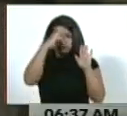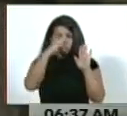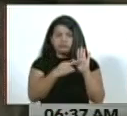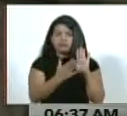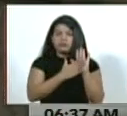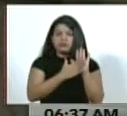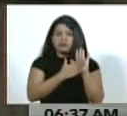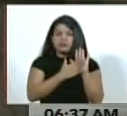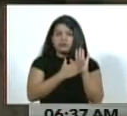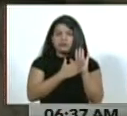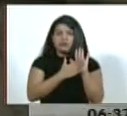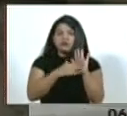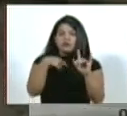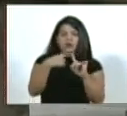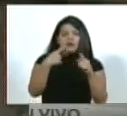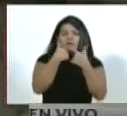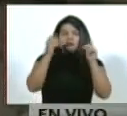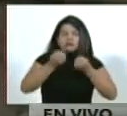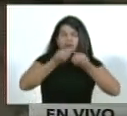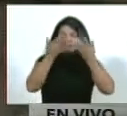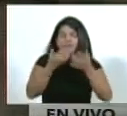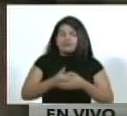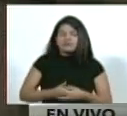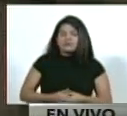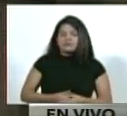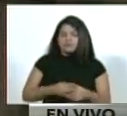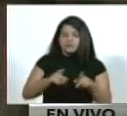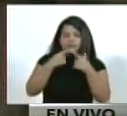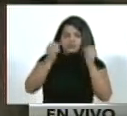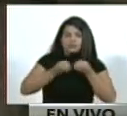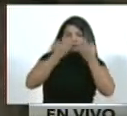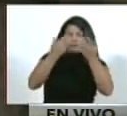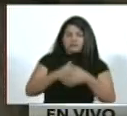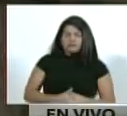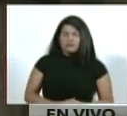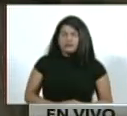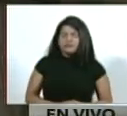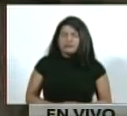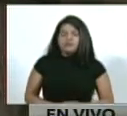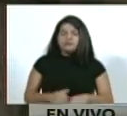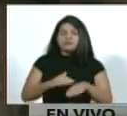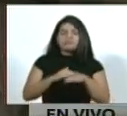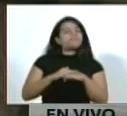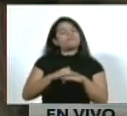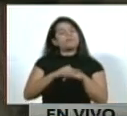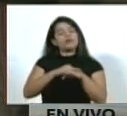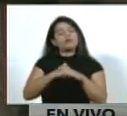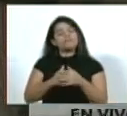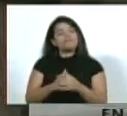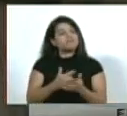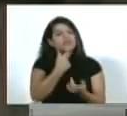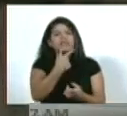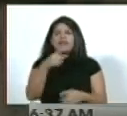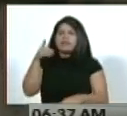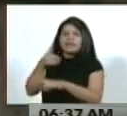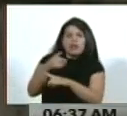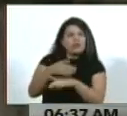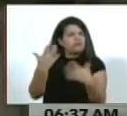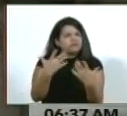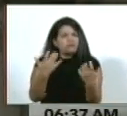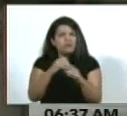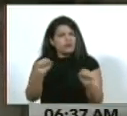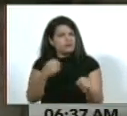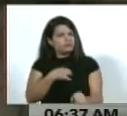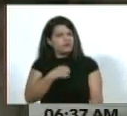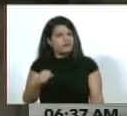Está en garantía la libertad de expresión, el pluralismo político. ¿En qué clase de dictadura estamos viviendo?